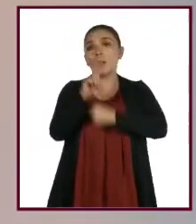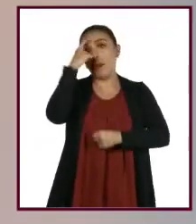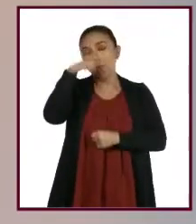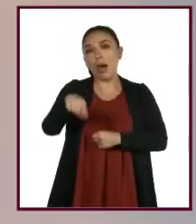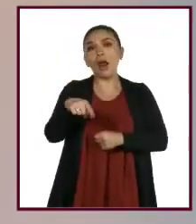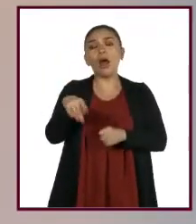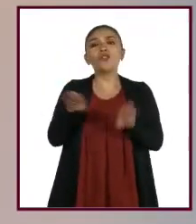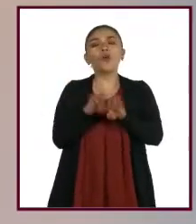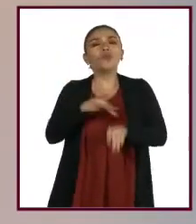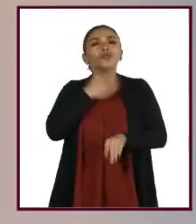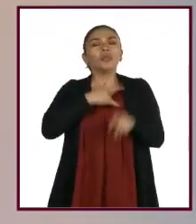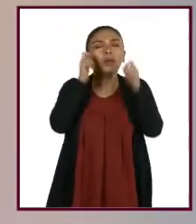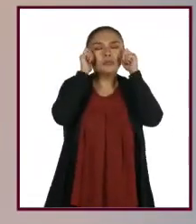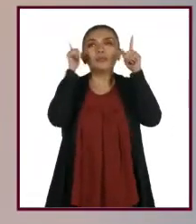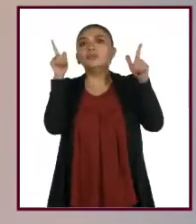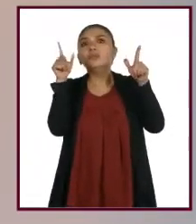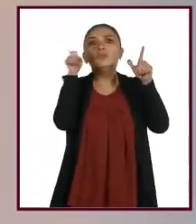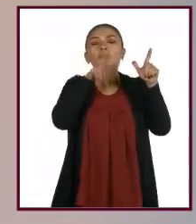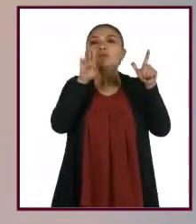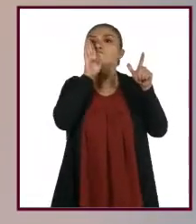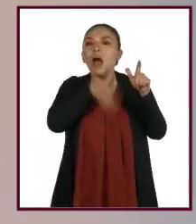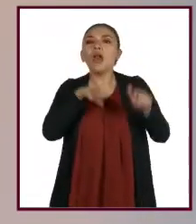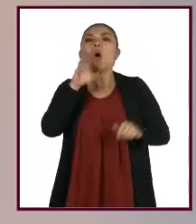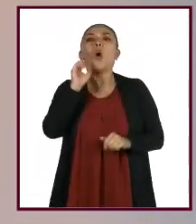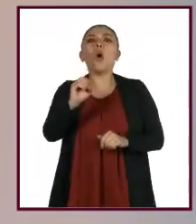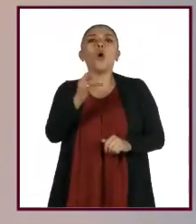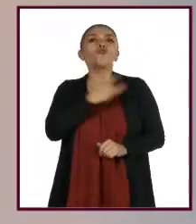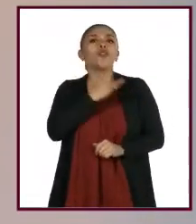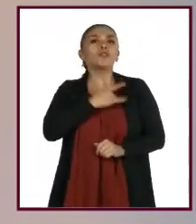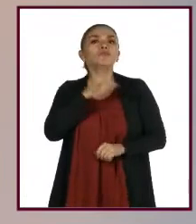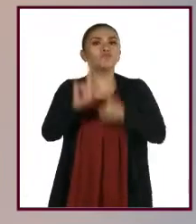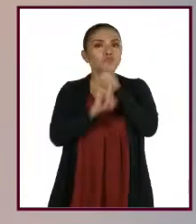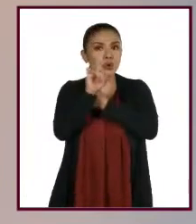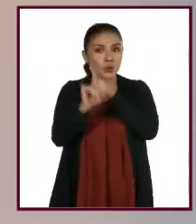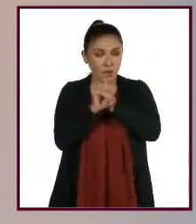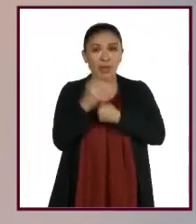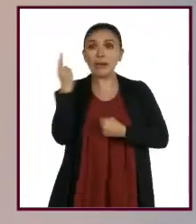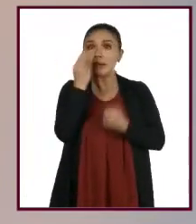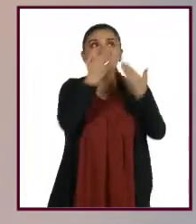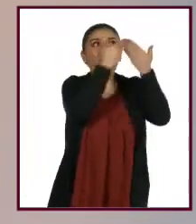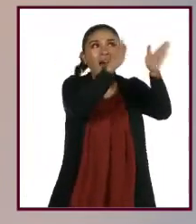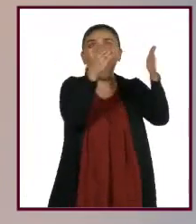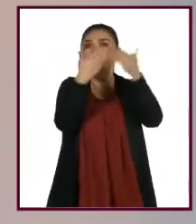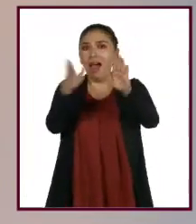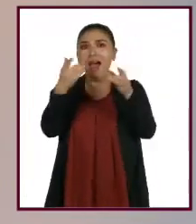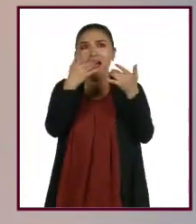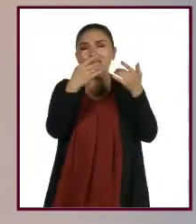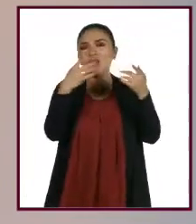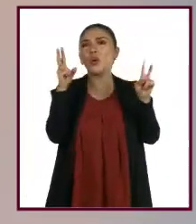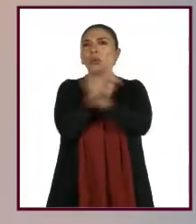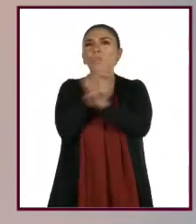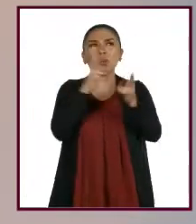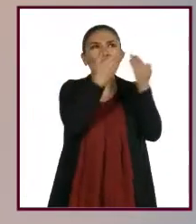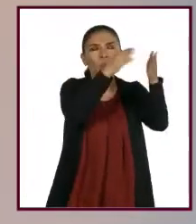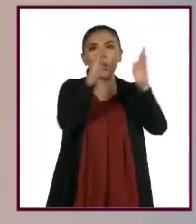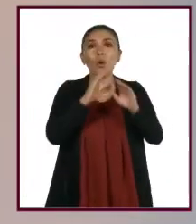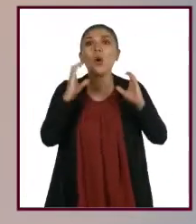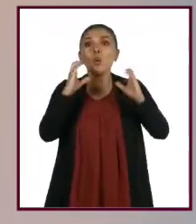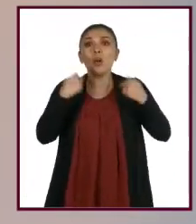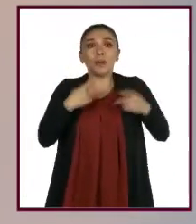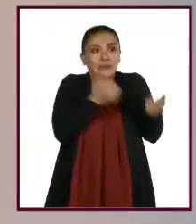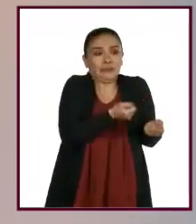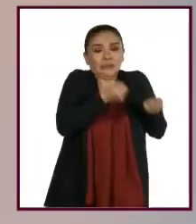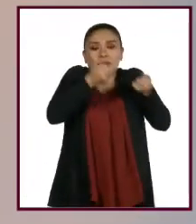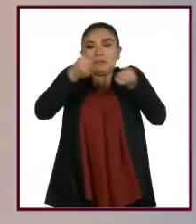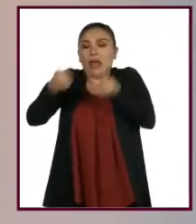estado despierto o complicaciones hasta cardiovasculares. Entonces es ventilar, mover a la persona con cuidado y